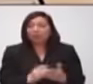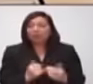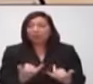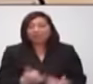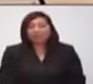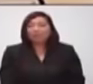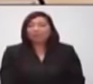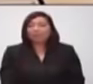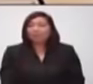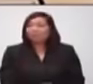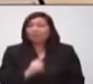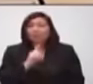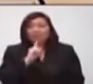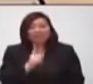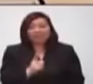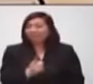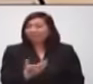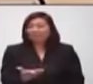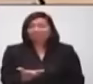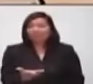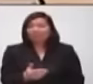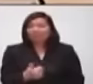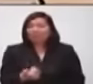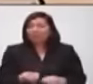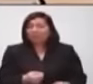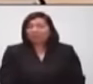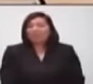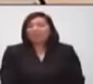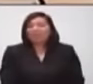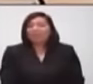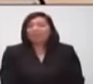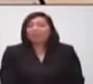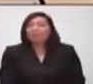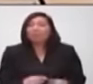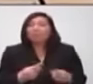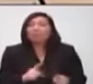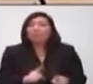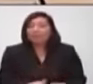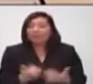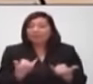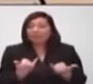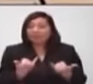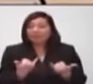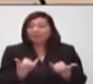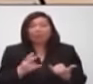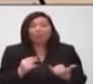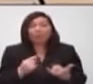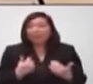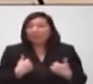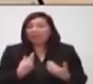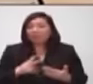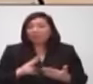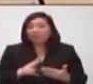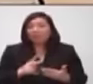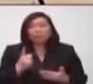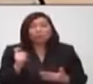eso. Entonces, no empleó otros mecanismos alternativos que le han podido permitir a esta ciudad no tener el incremento